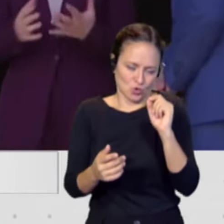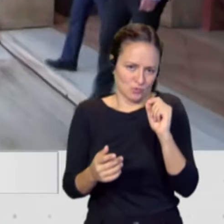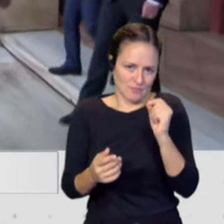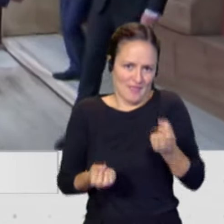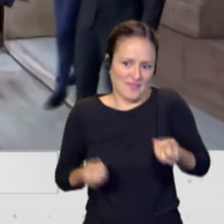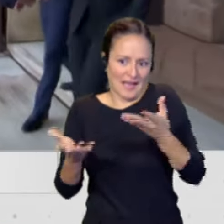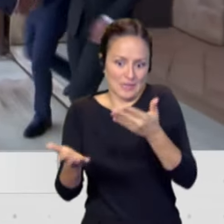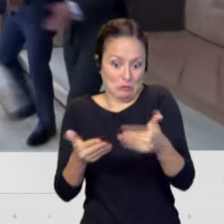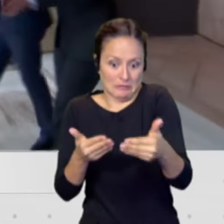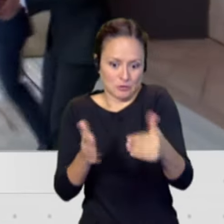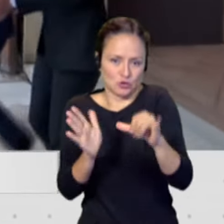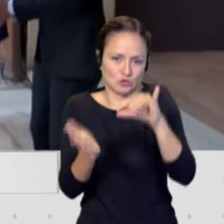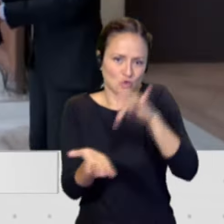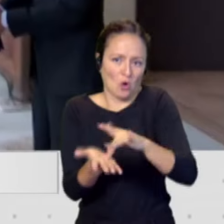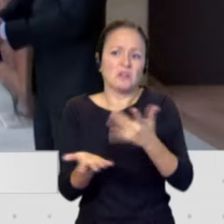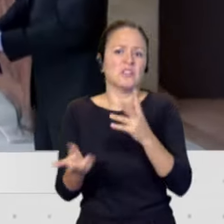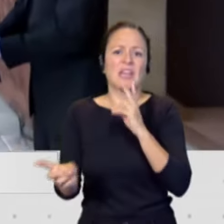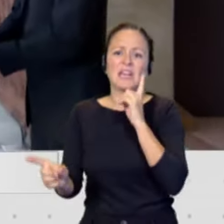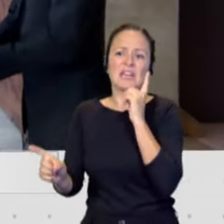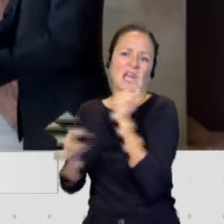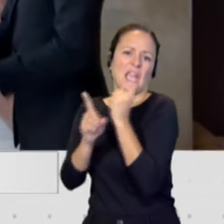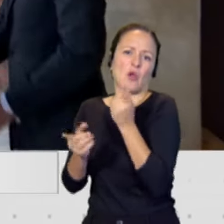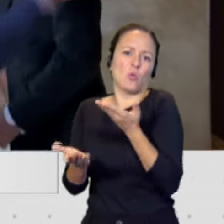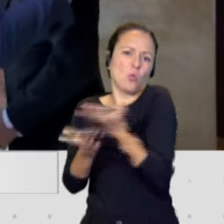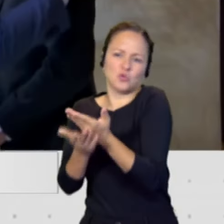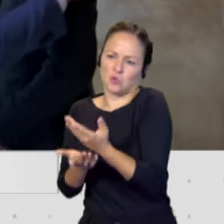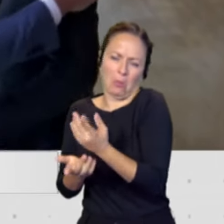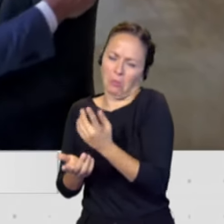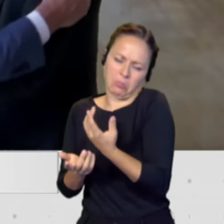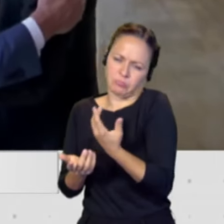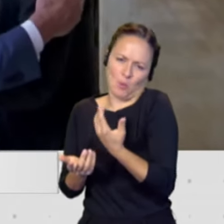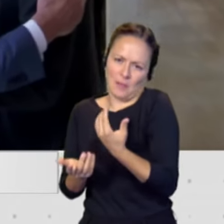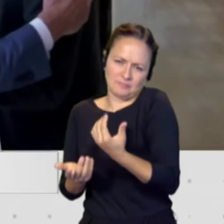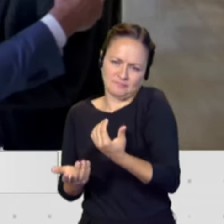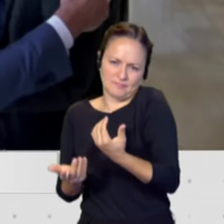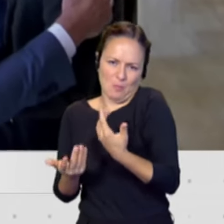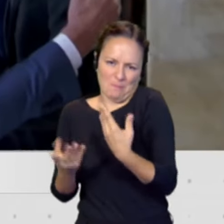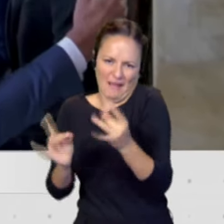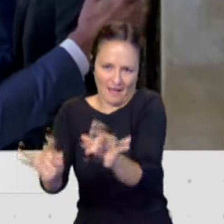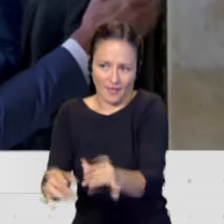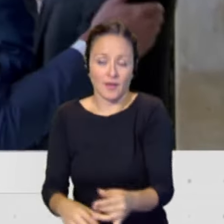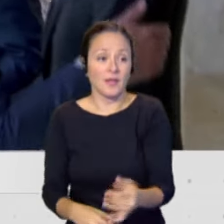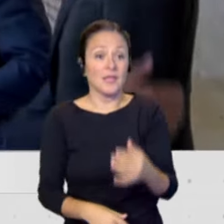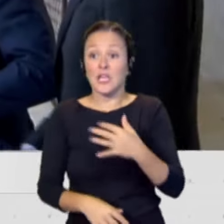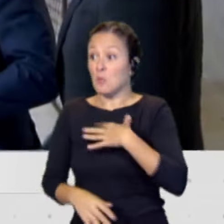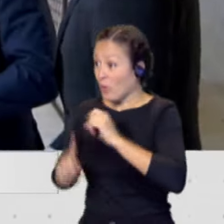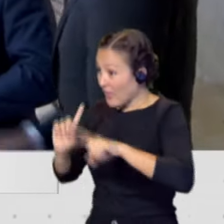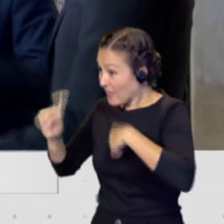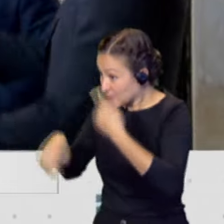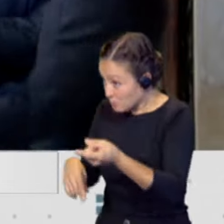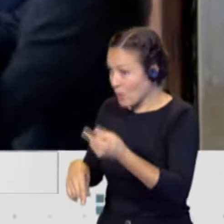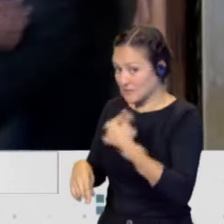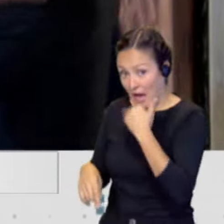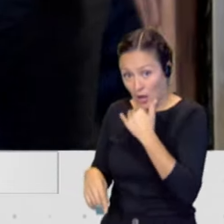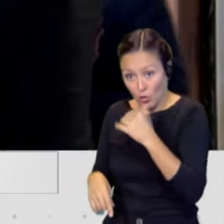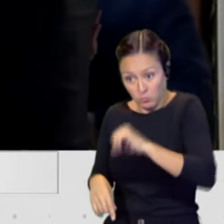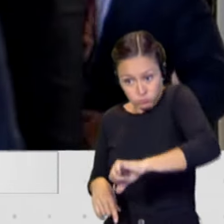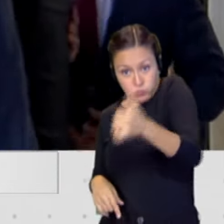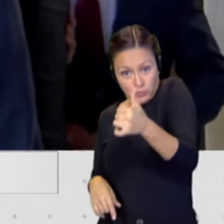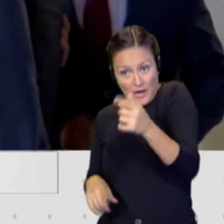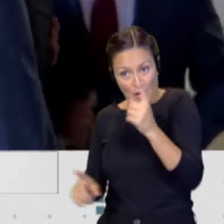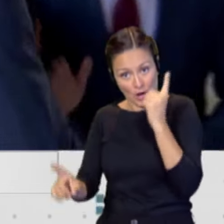no prosperar y podría prosperar después O sea podría anularse la declaración por supuesto es decir si finalmente se determina y se presenta un recurso y se